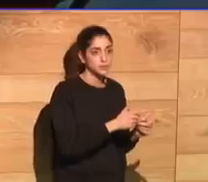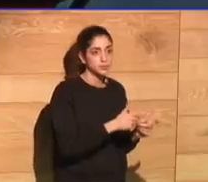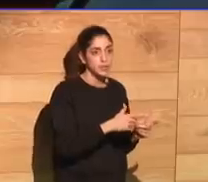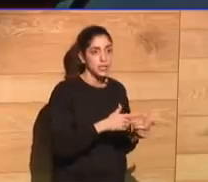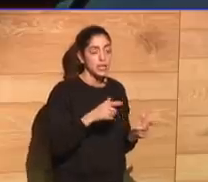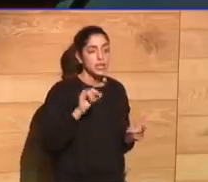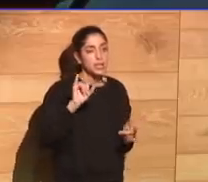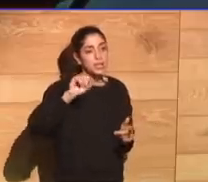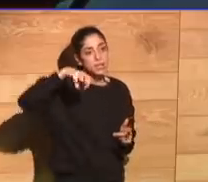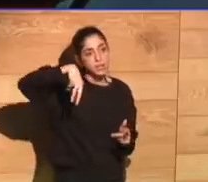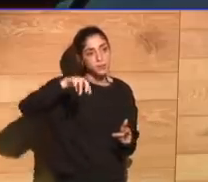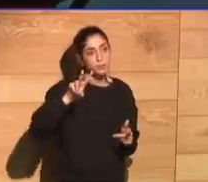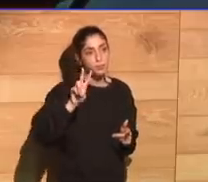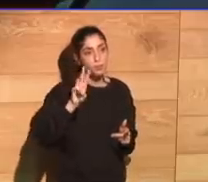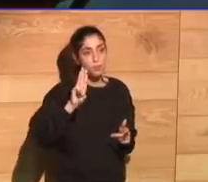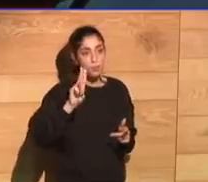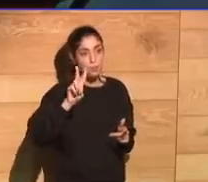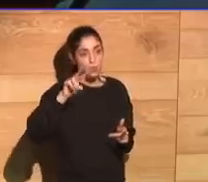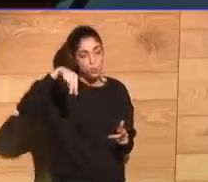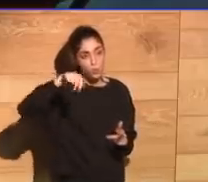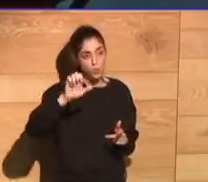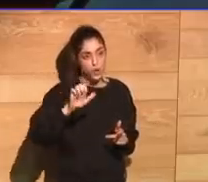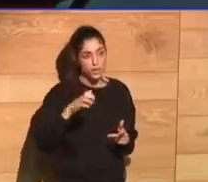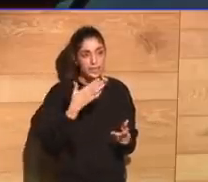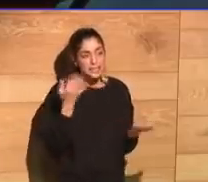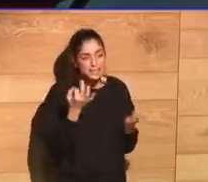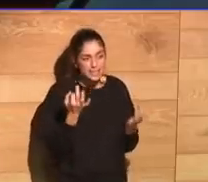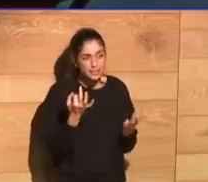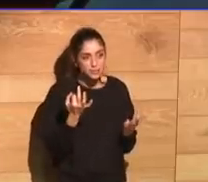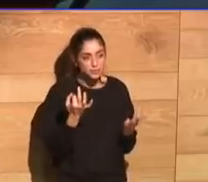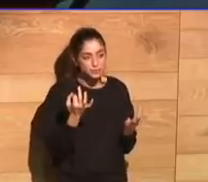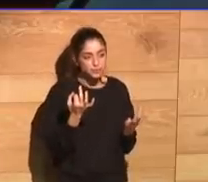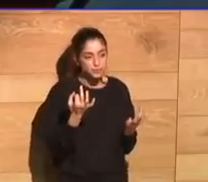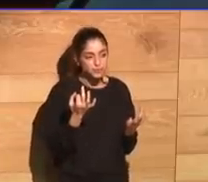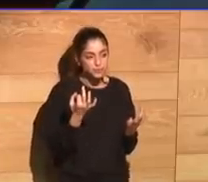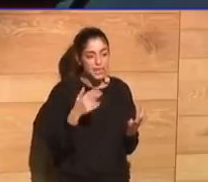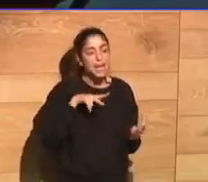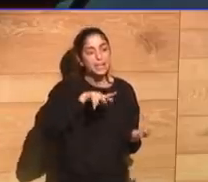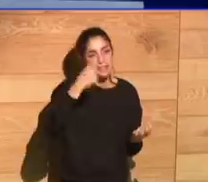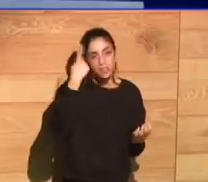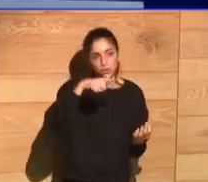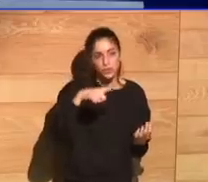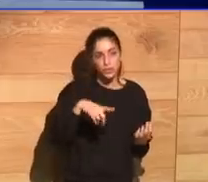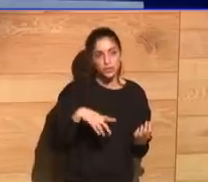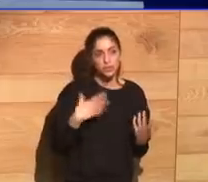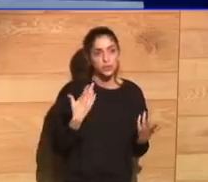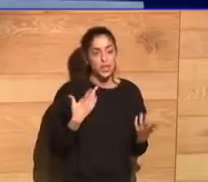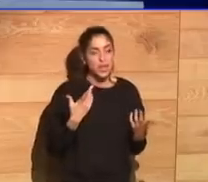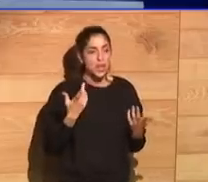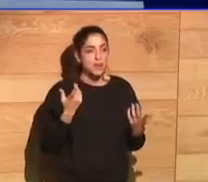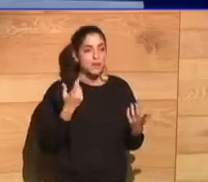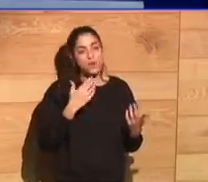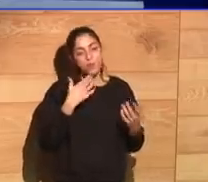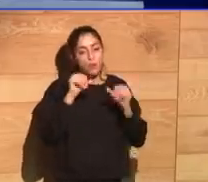impune? O sea, la palabra en castellano sé cuál es, pero que, digo, ¿a qué te refieres? Bueno, esa forma de interpretar sin miedo, esa forma